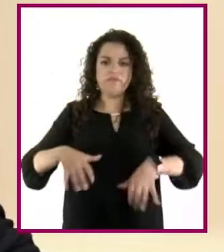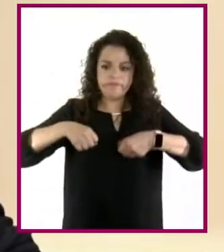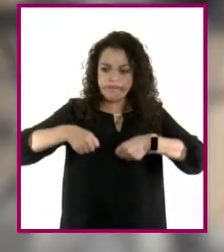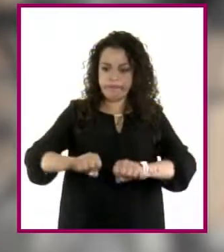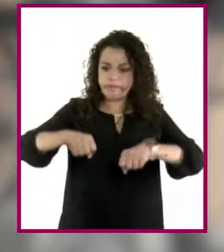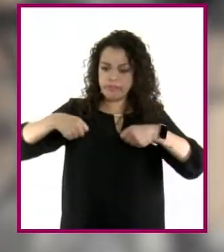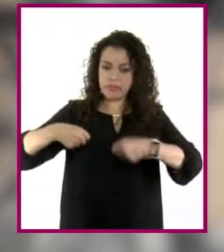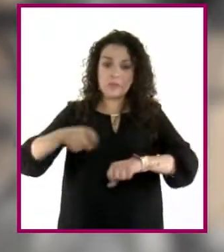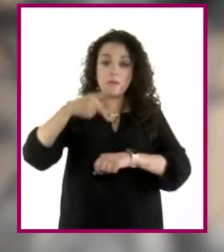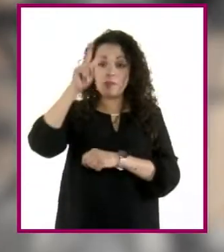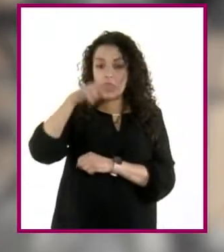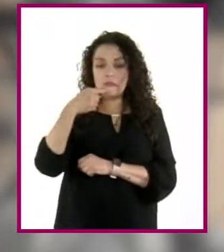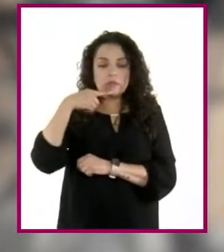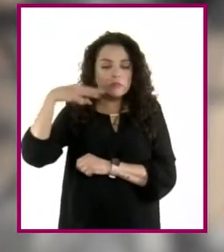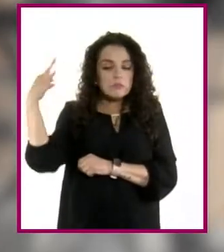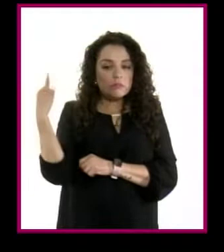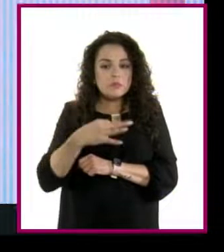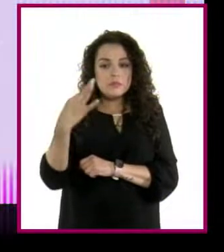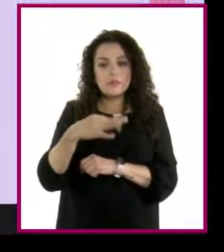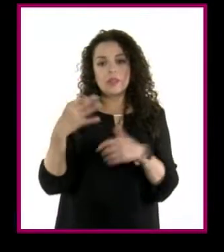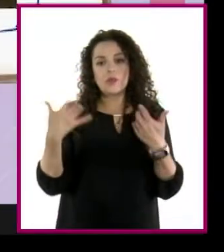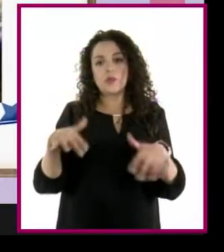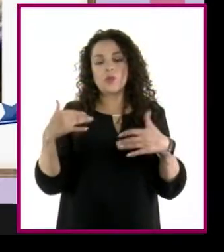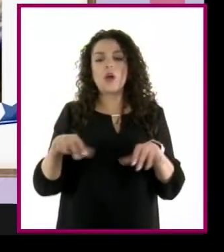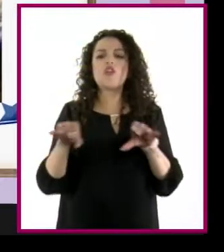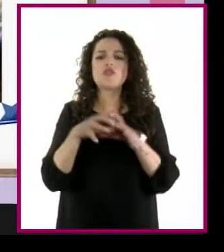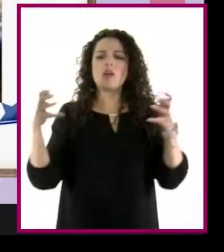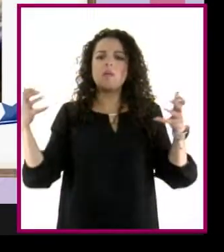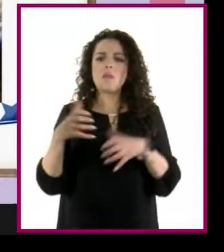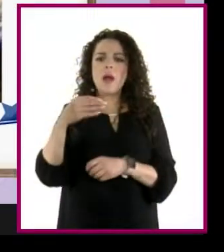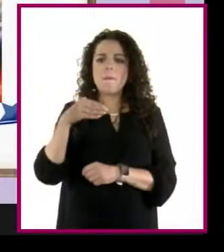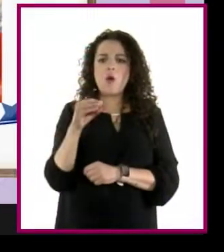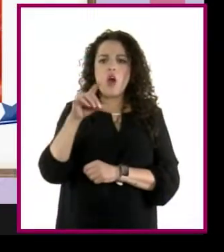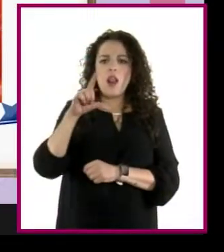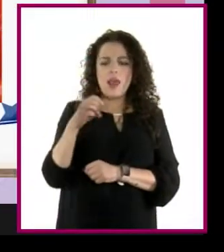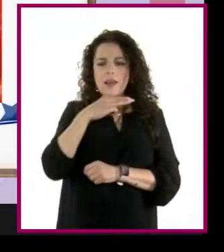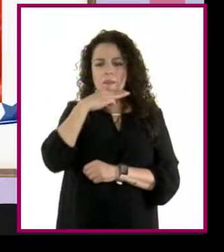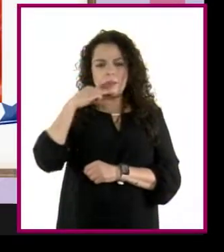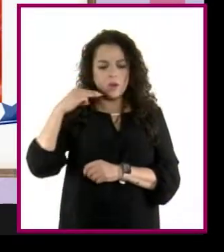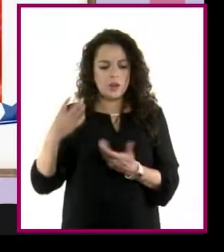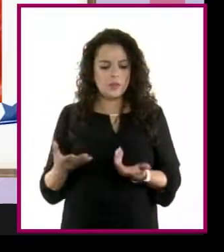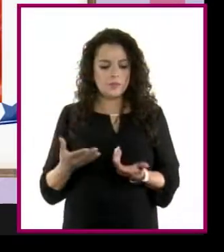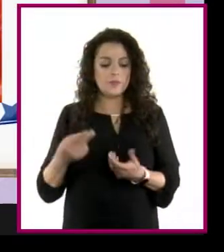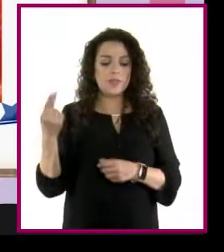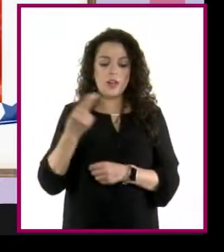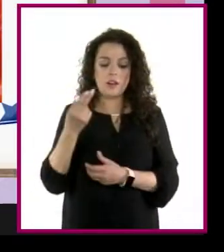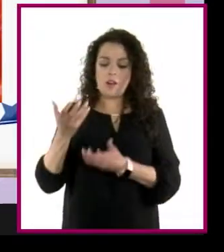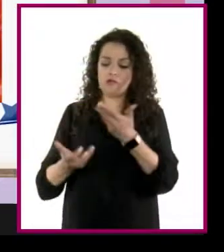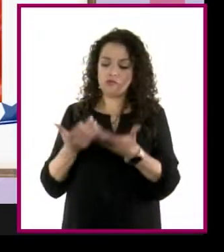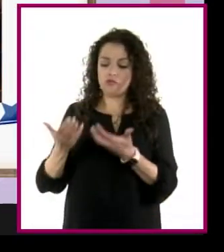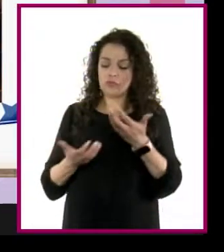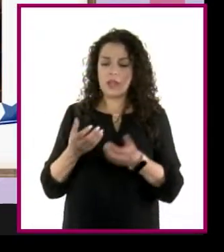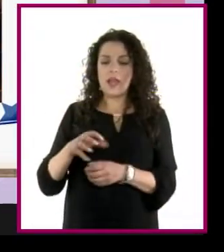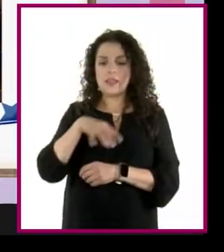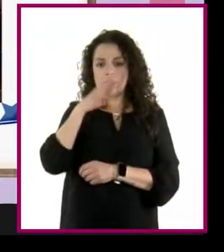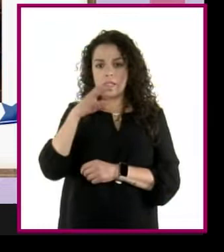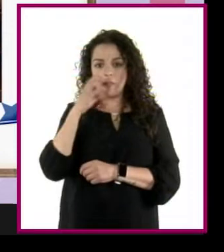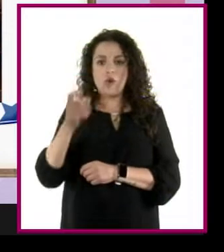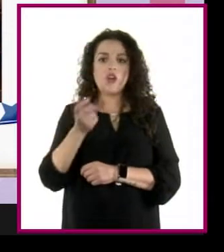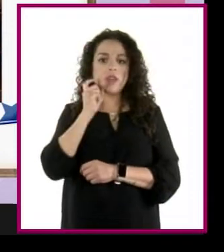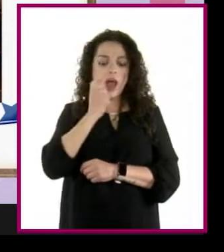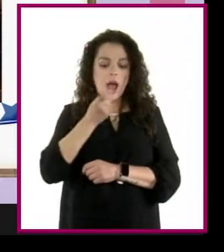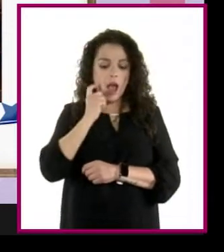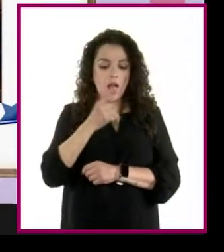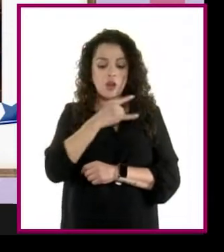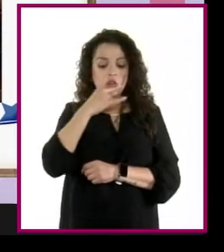chupas los dedos. ¿Y cómo se hace el mole? Con mucha gente. Hay que tatemar cebolla y ajo, freír chiles y